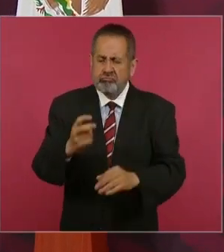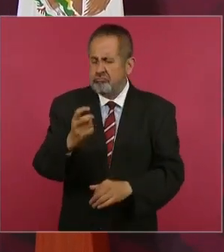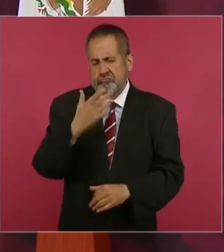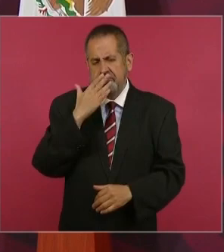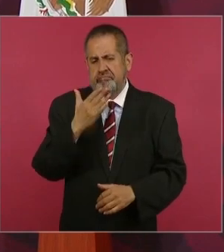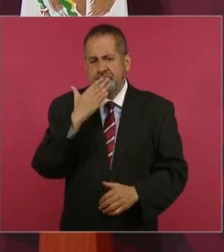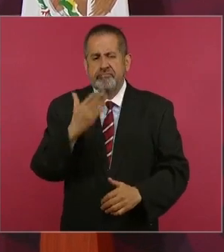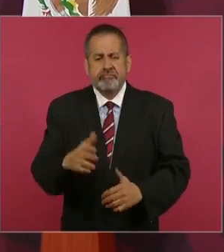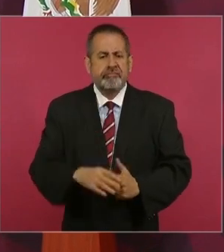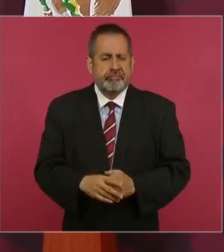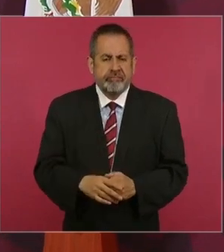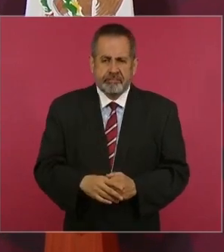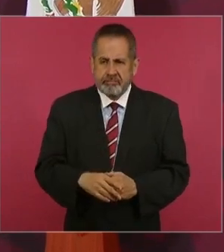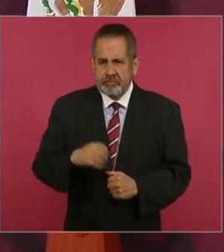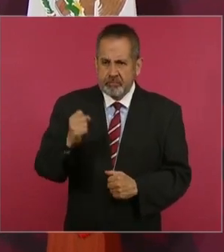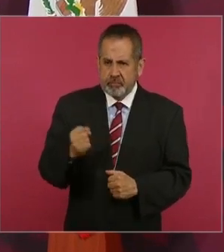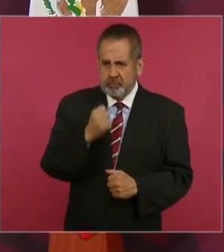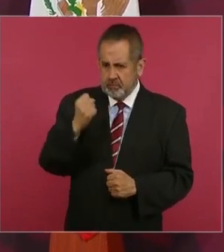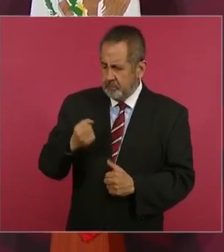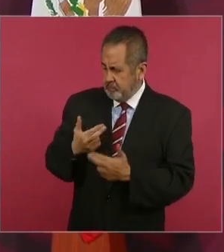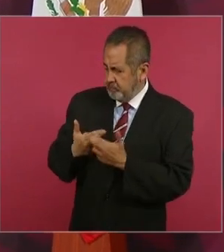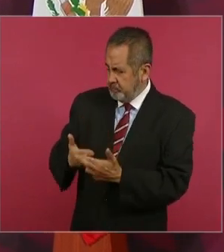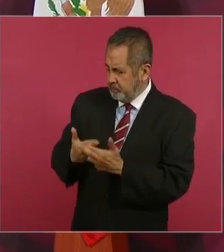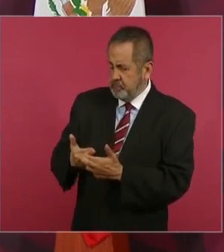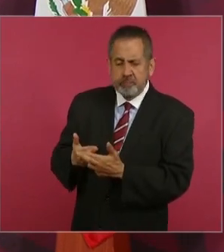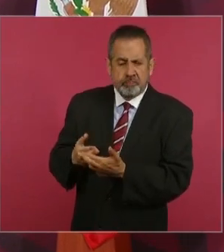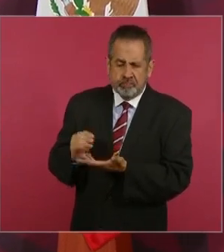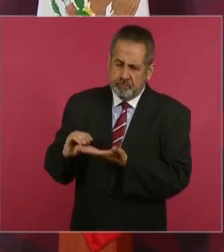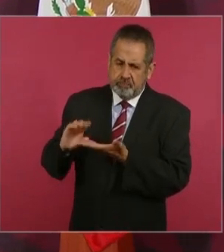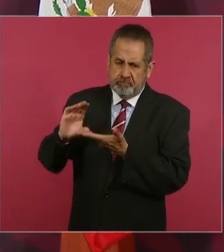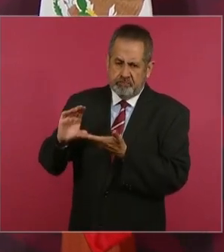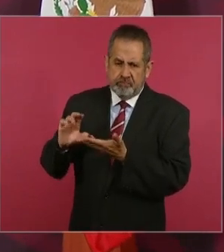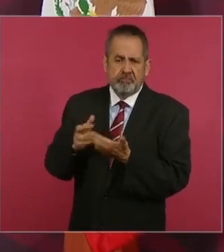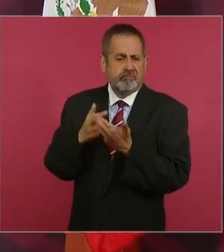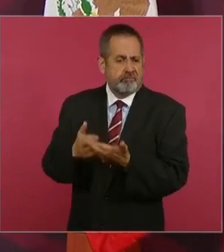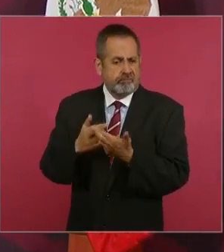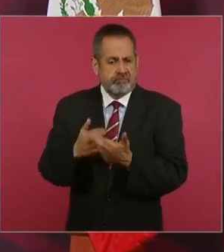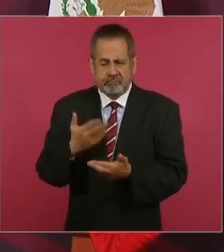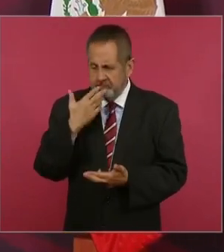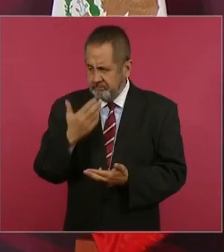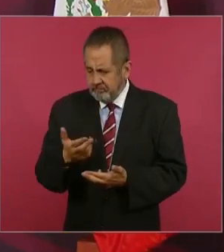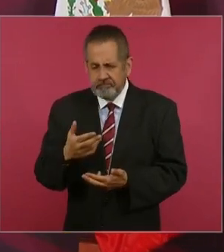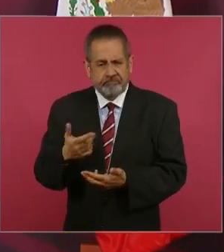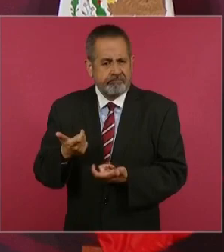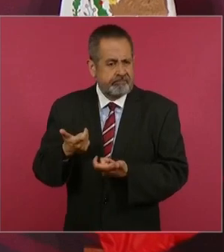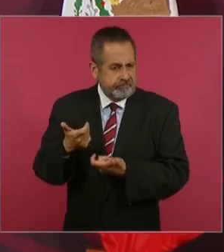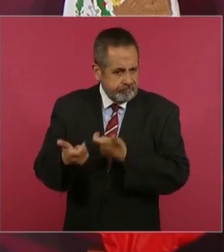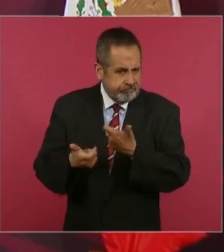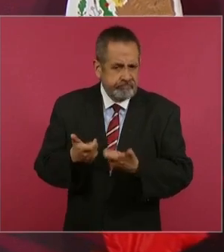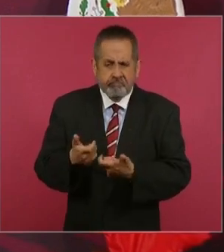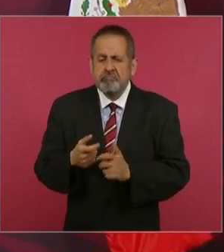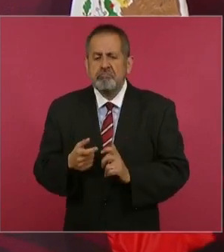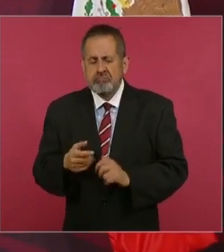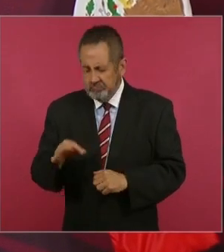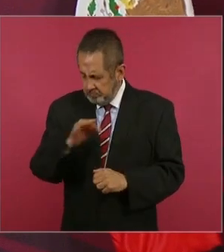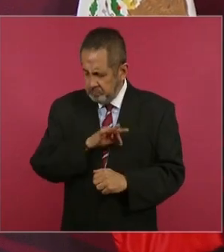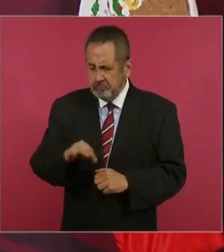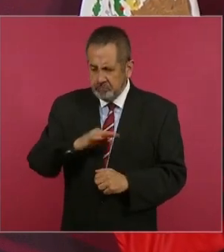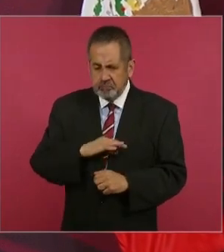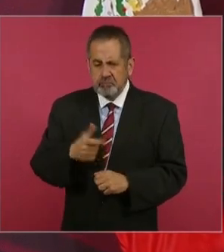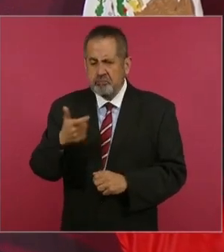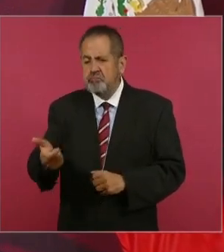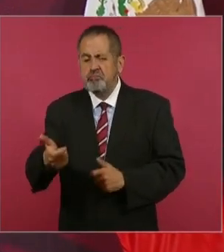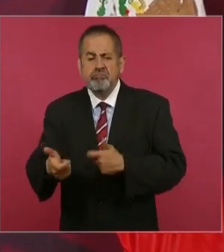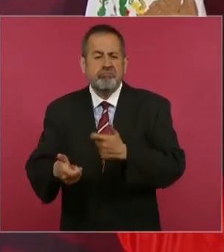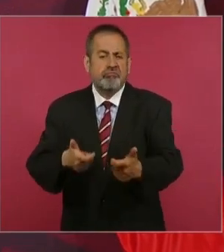inversión afortunadamente tenemos finanzas públicas sanas y se cuenta